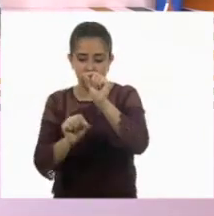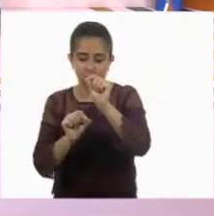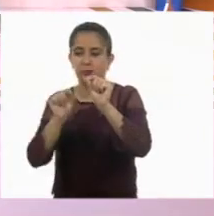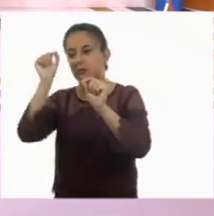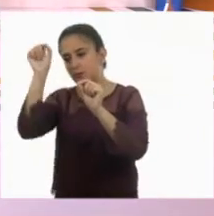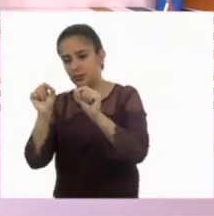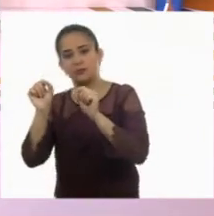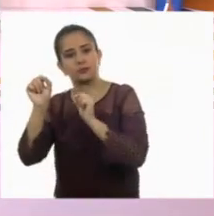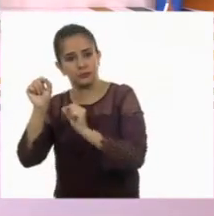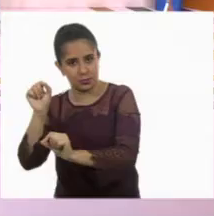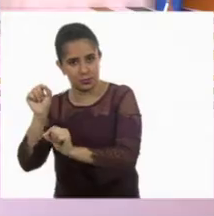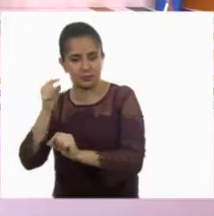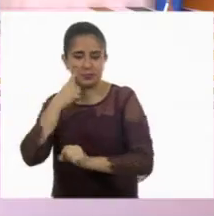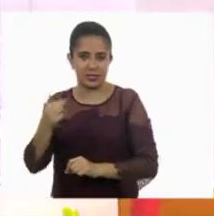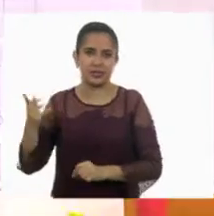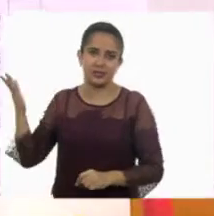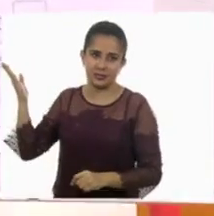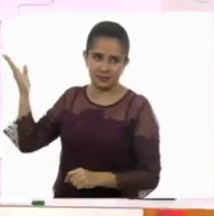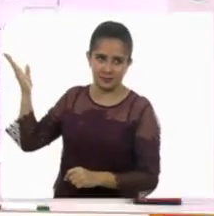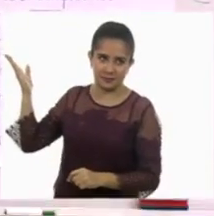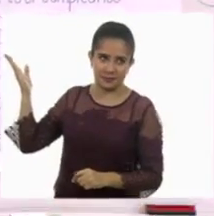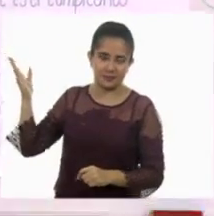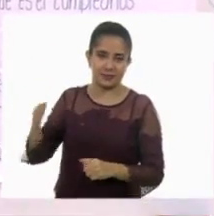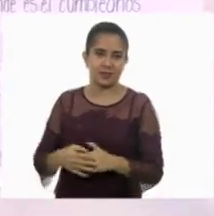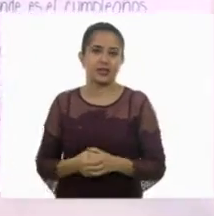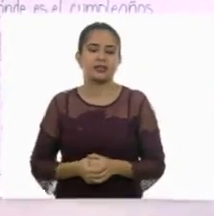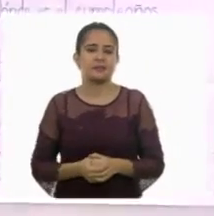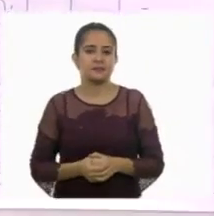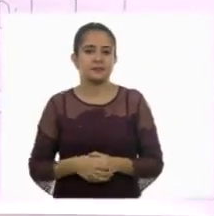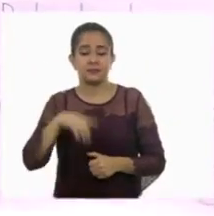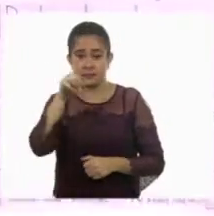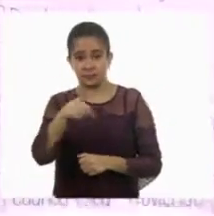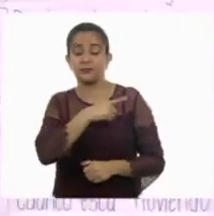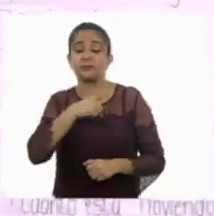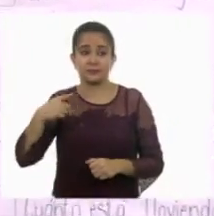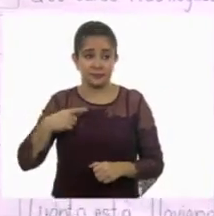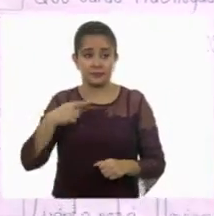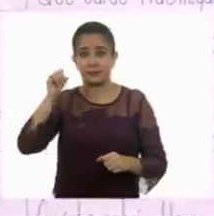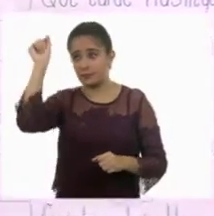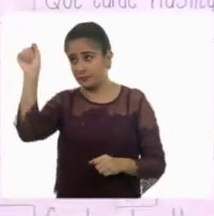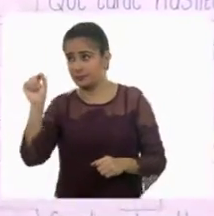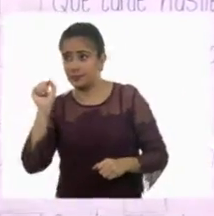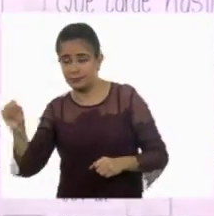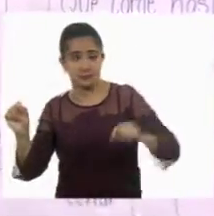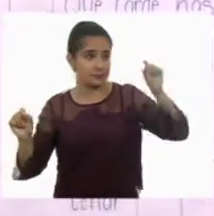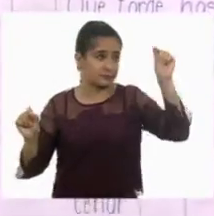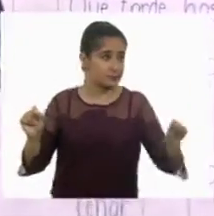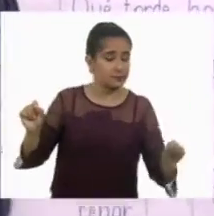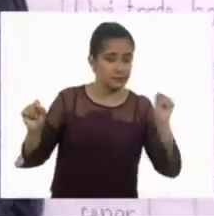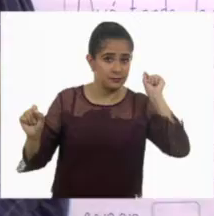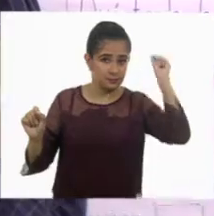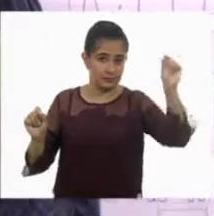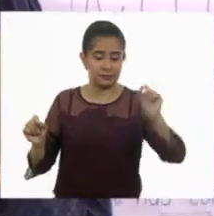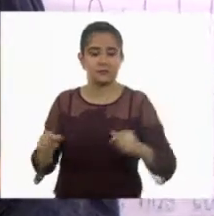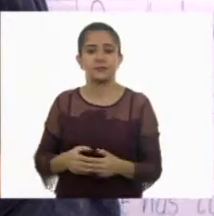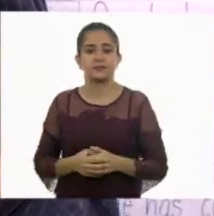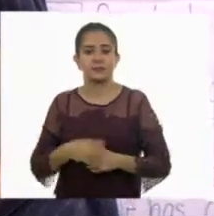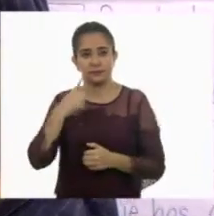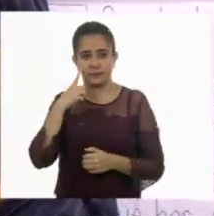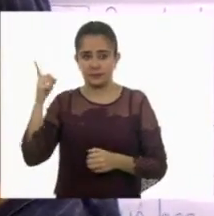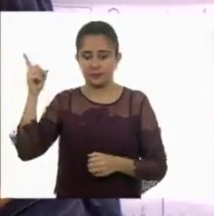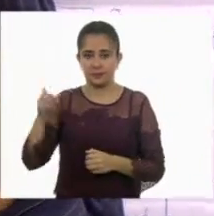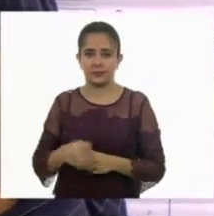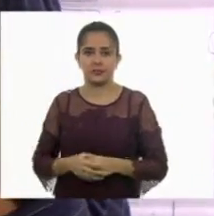si los pone correctamente. Recuerden que los tenemos que poner en el sentido correcto. Cuando inicia el punto